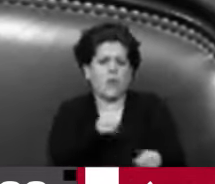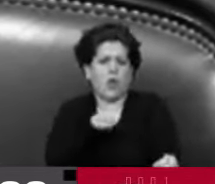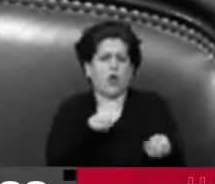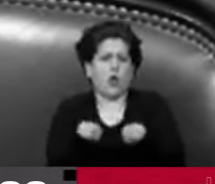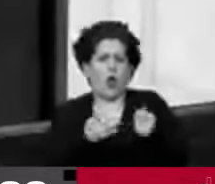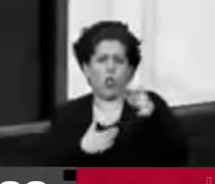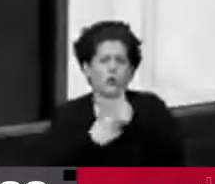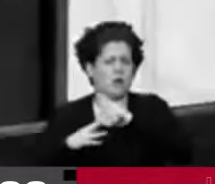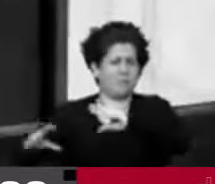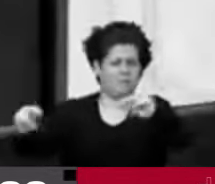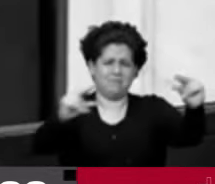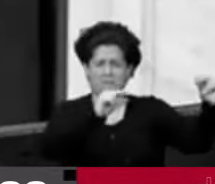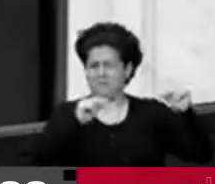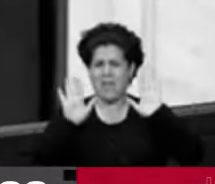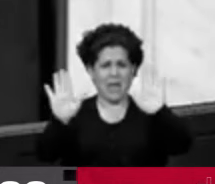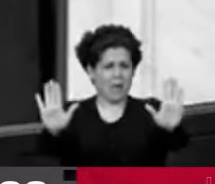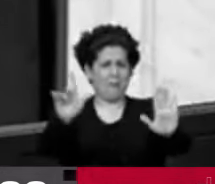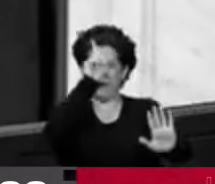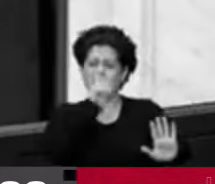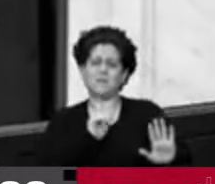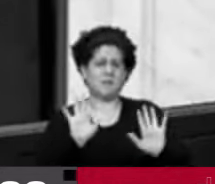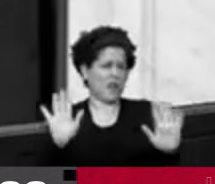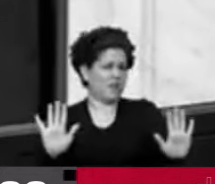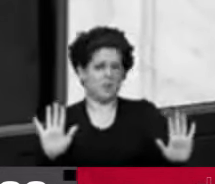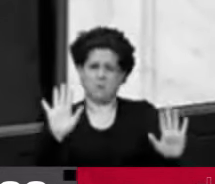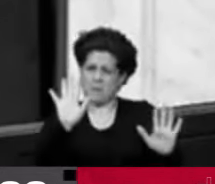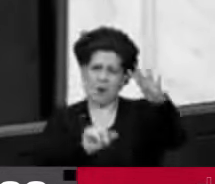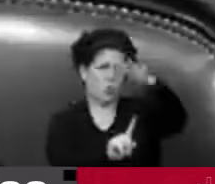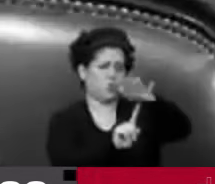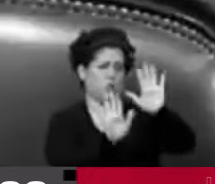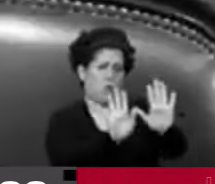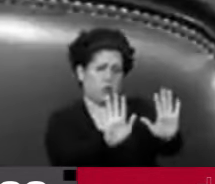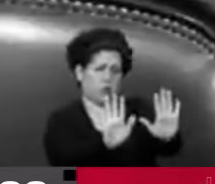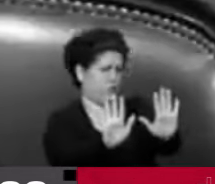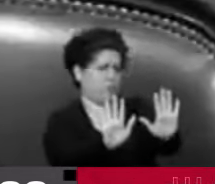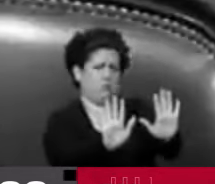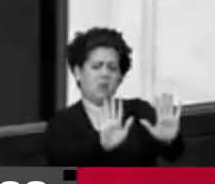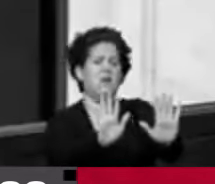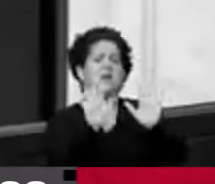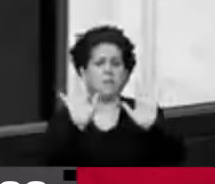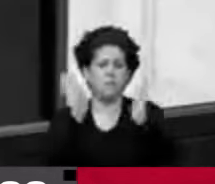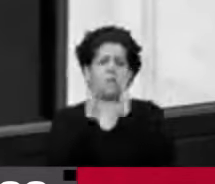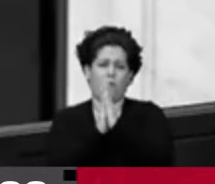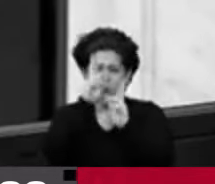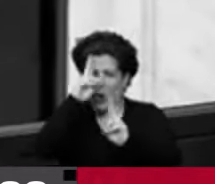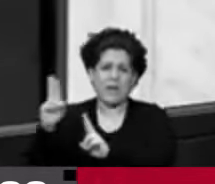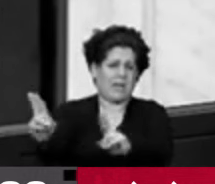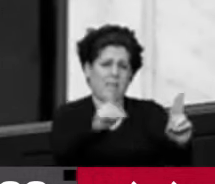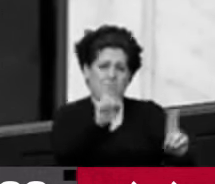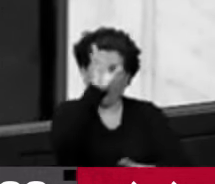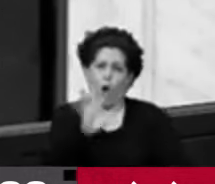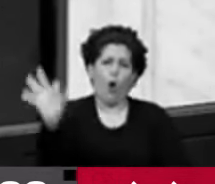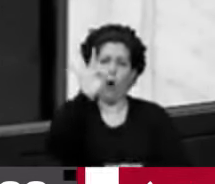conducción... Silencio, espere, diputado. Espere un segundo, diputado. El respeto por las